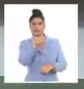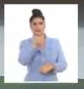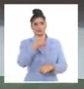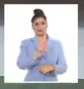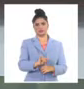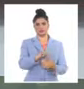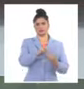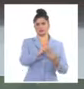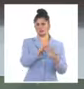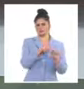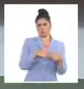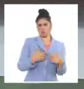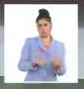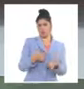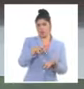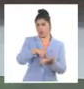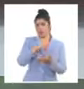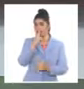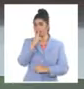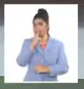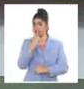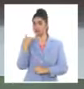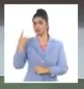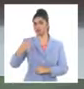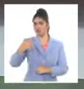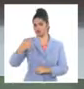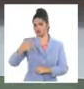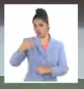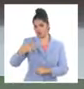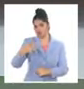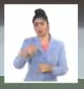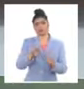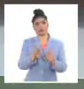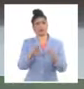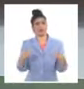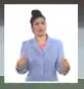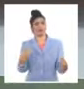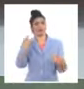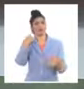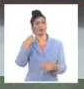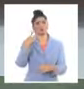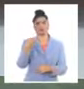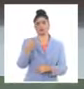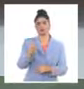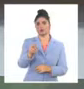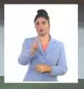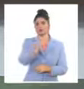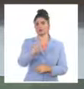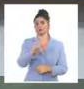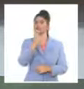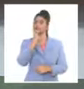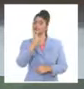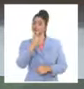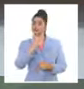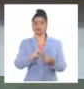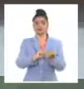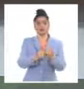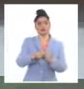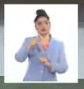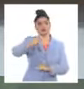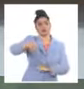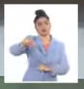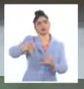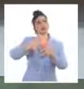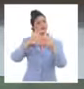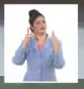ellos destaca la Clínica de Atención al Dolor, inaugurada en el año 2022, la cual atiende a los atletas, sus familiares